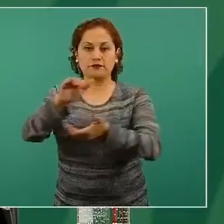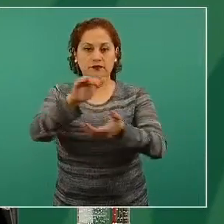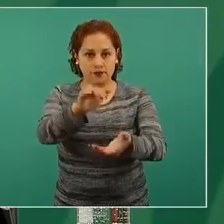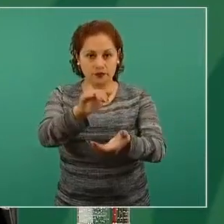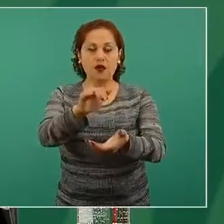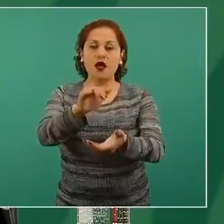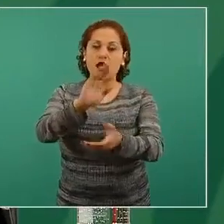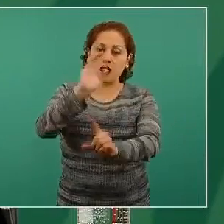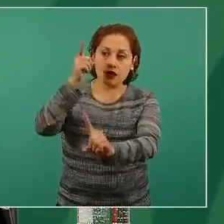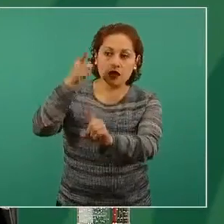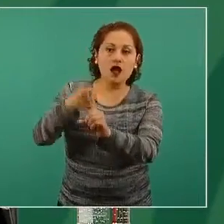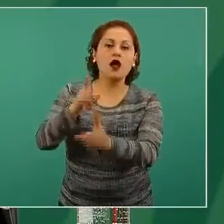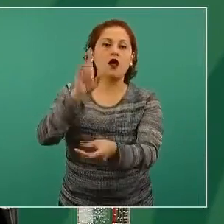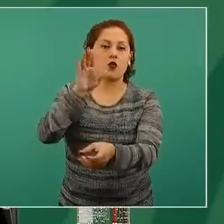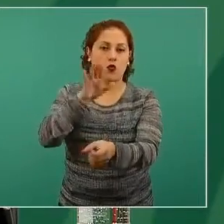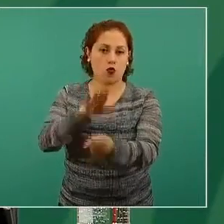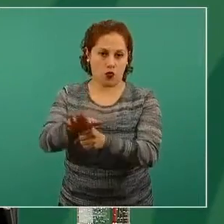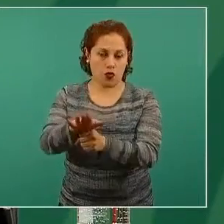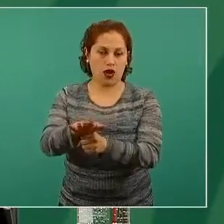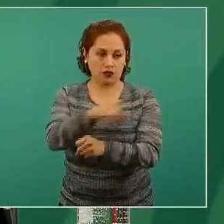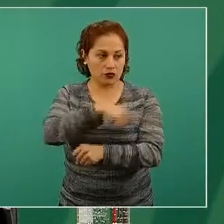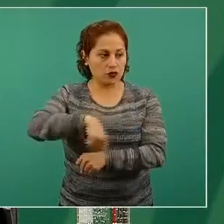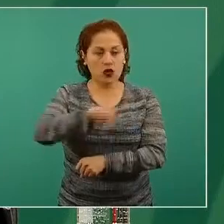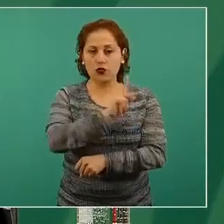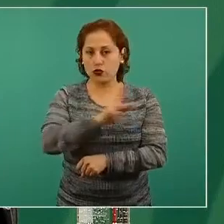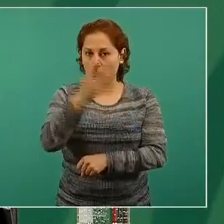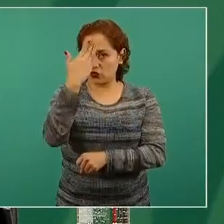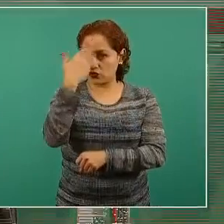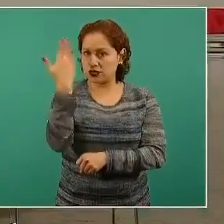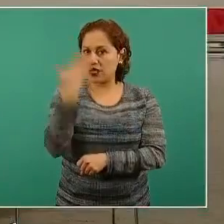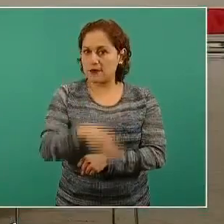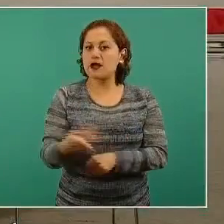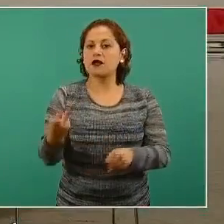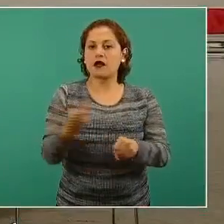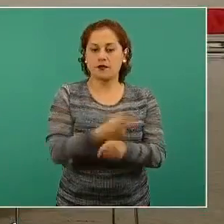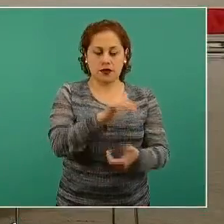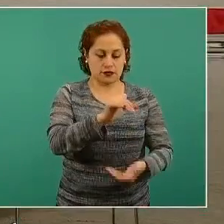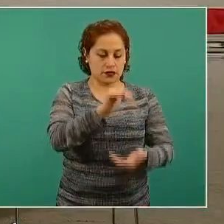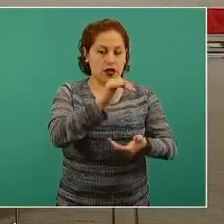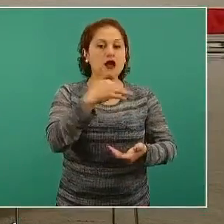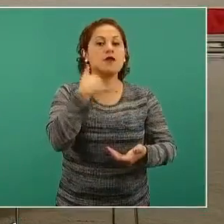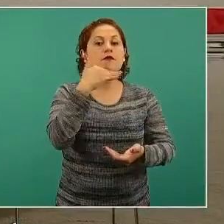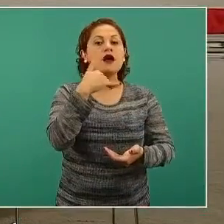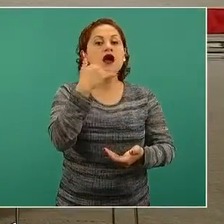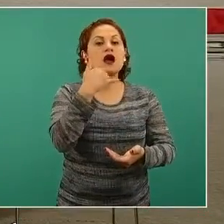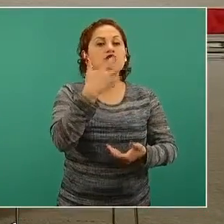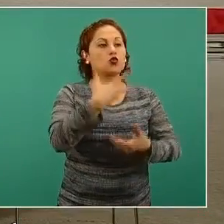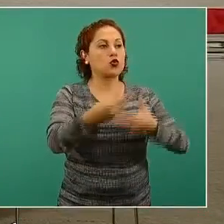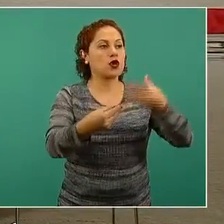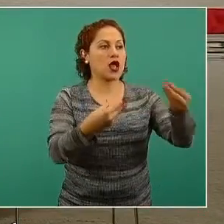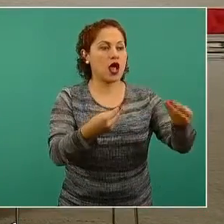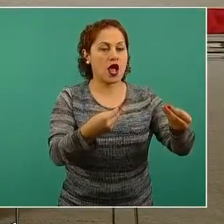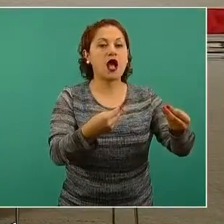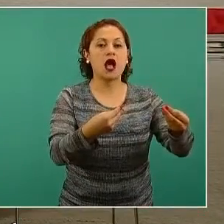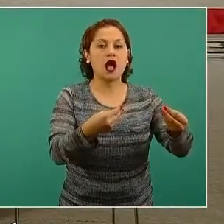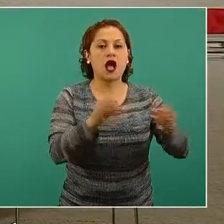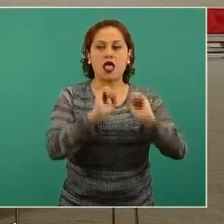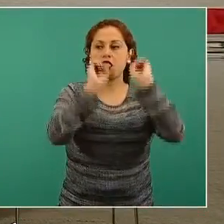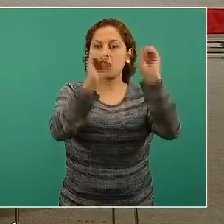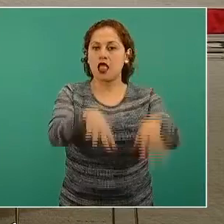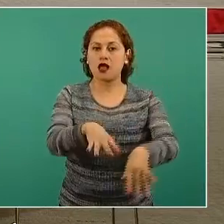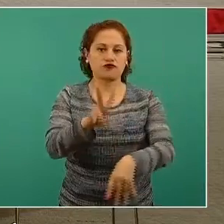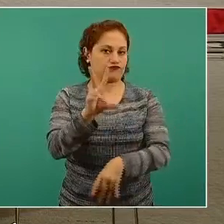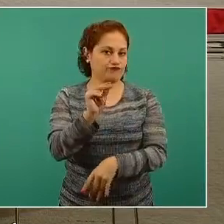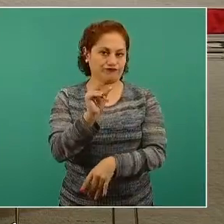conozcan el correcto manejo de estos elementos potencialmente infecciosos para que tengan un destino correcto. De allí que